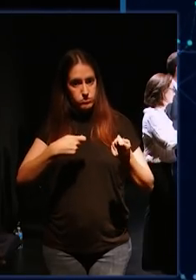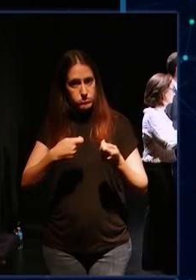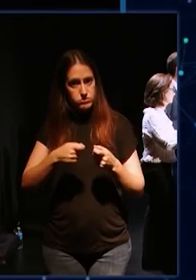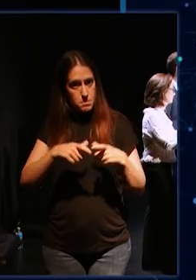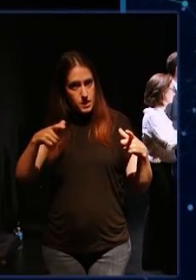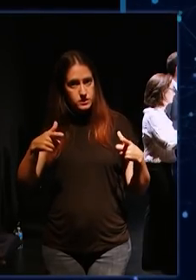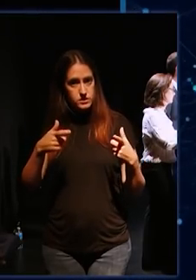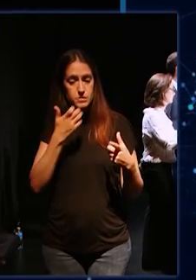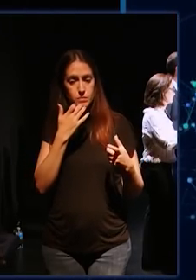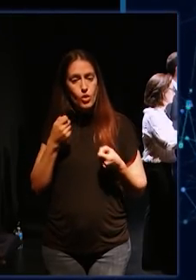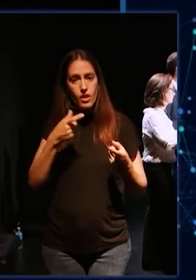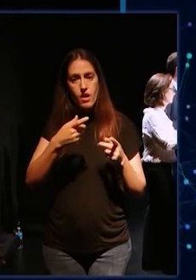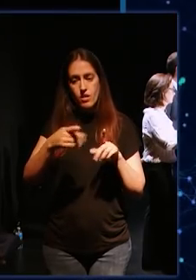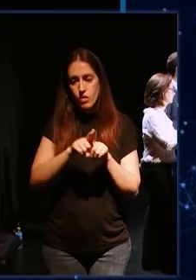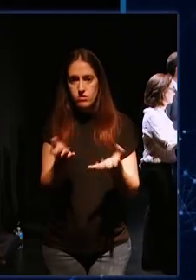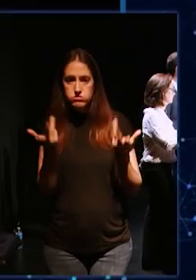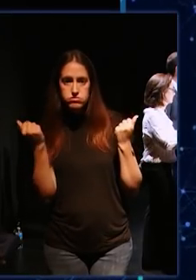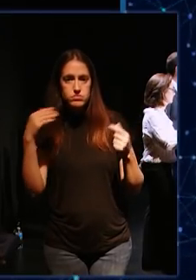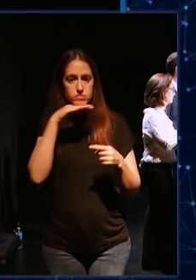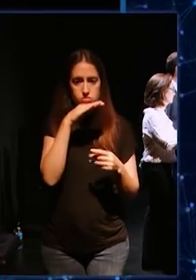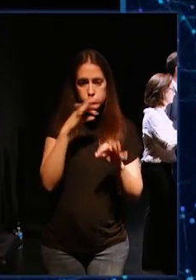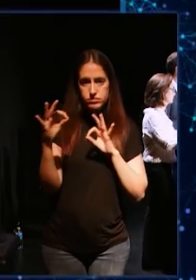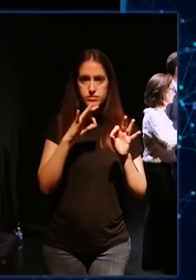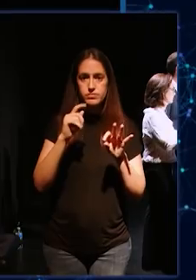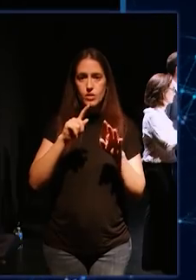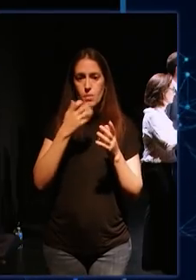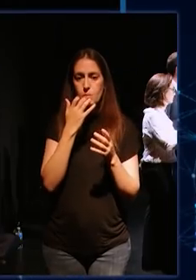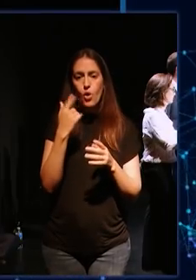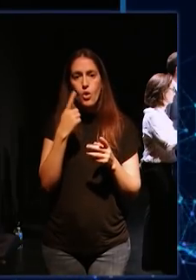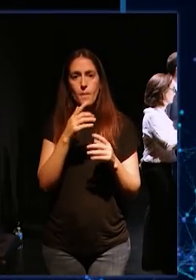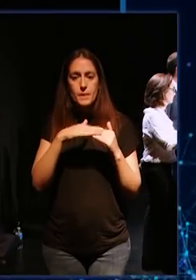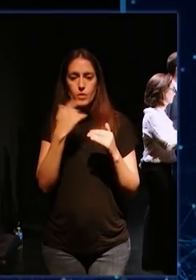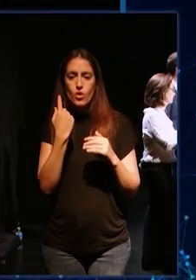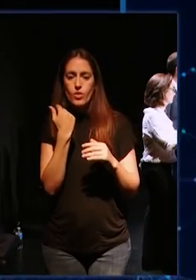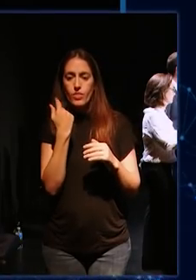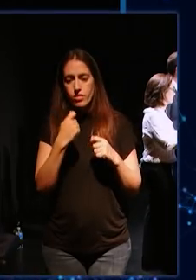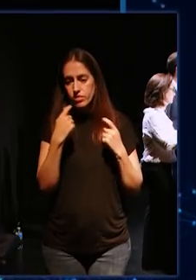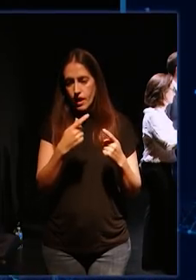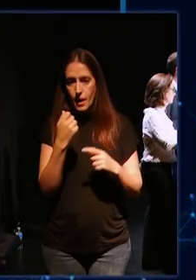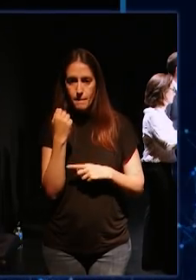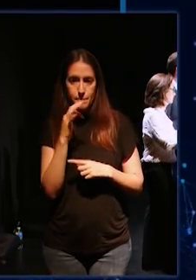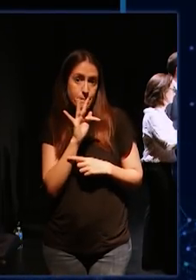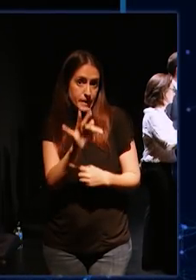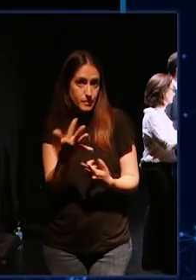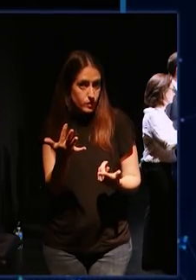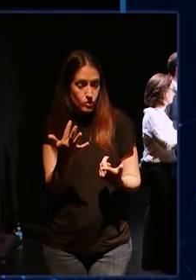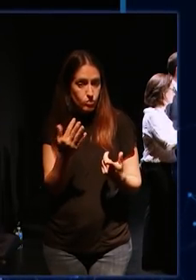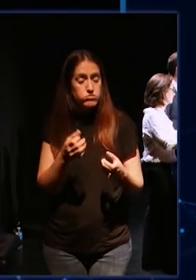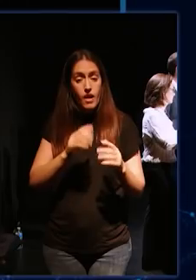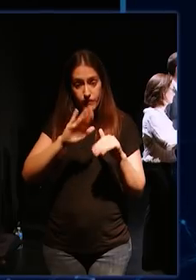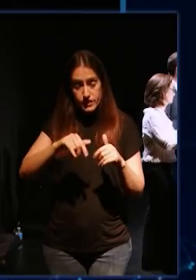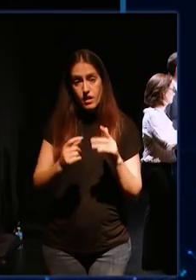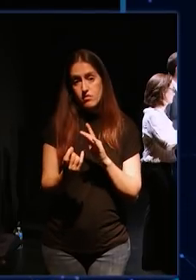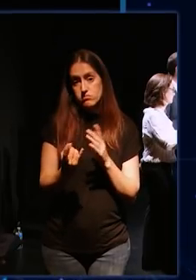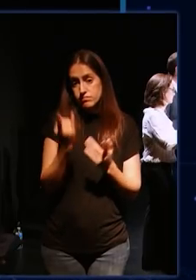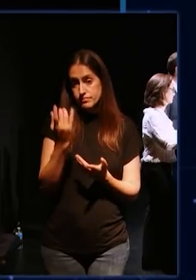les agilizamos los trámites y les premiamos por esta valentía, porque en realidad hoy en día es una valentía, eso también incentiva el comercio, ¿no? Si